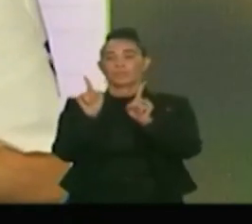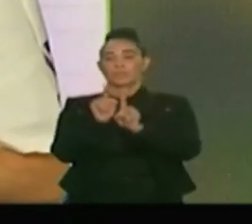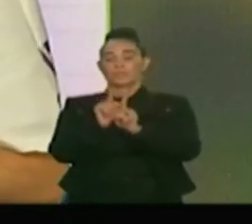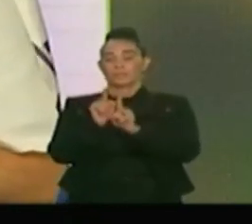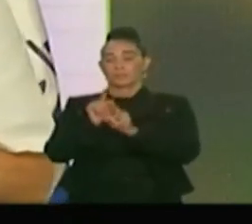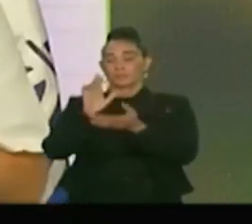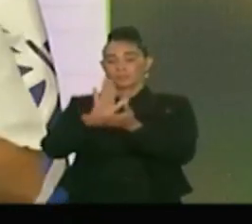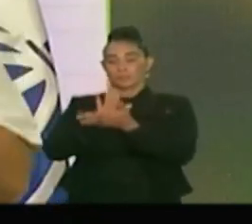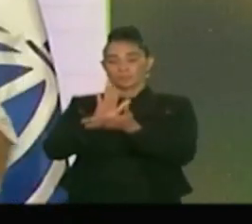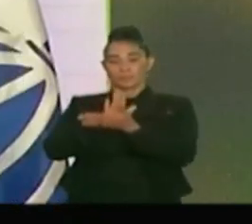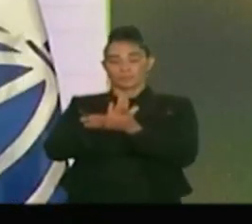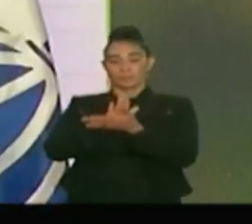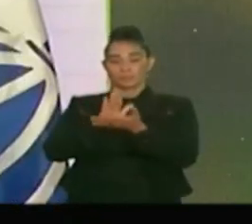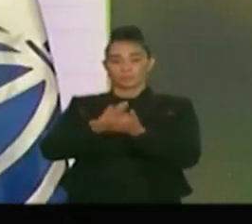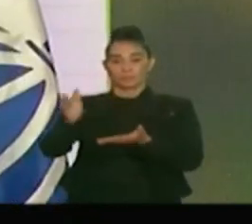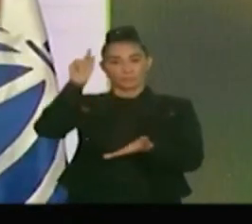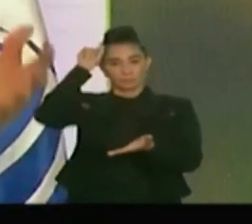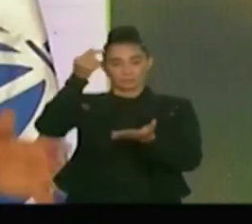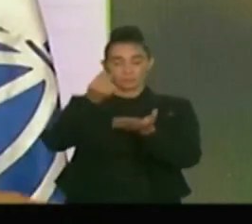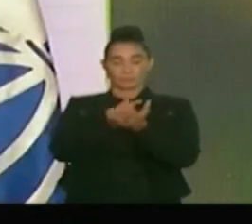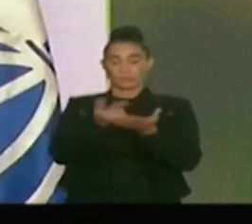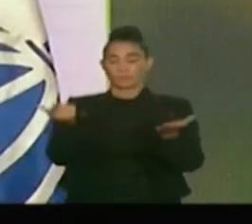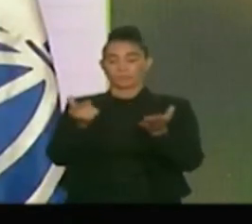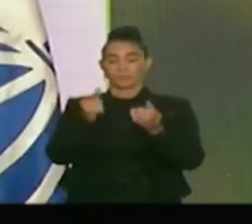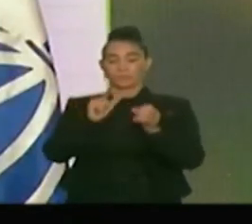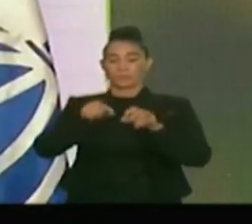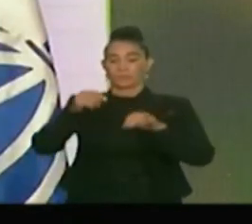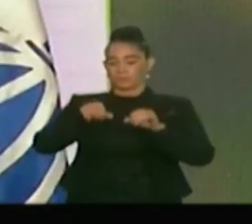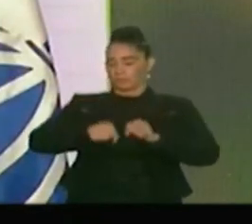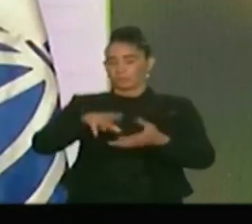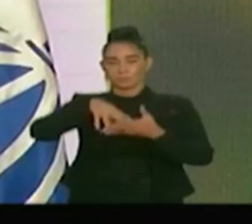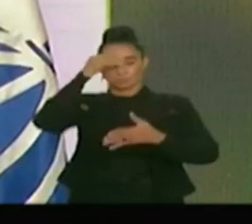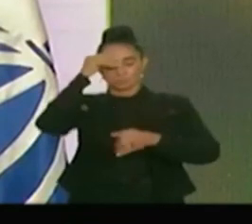los liceos y tener politécnicos ambientales en las